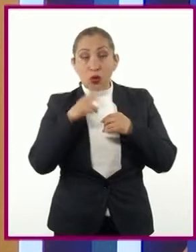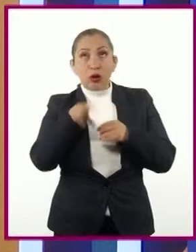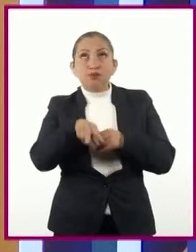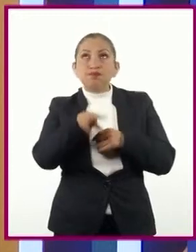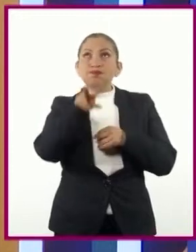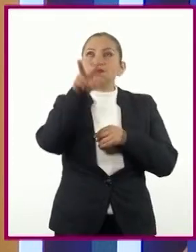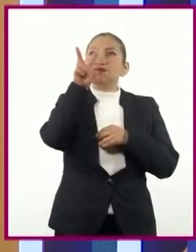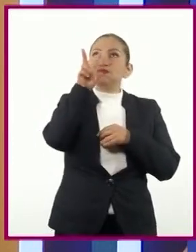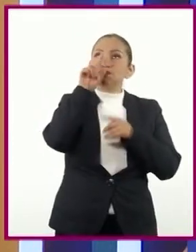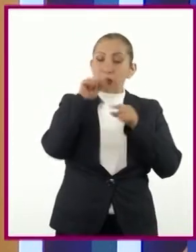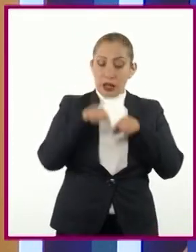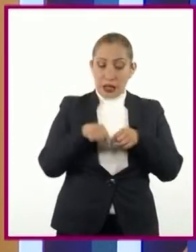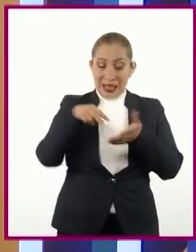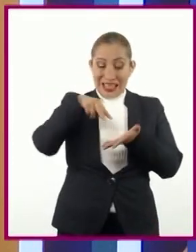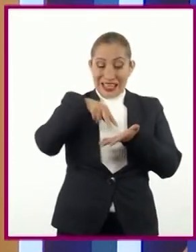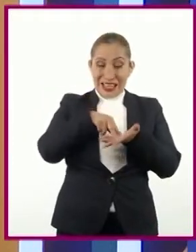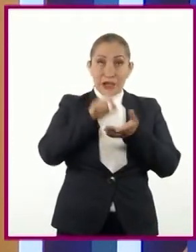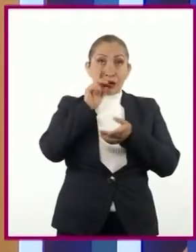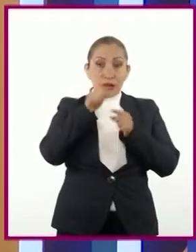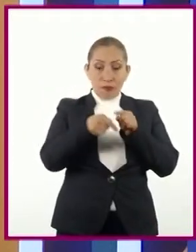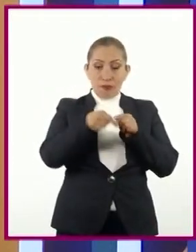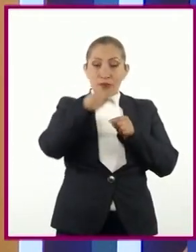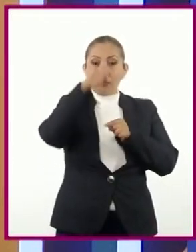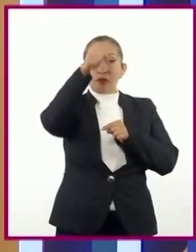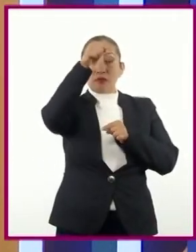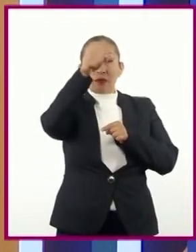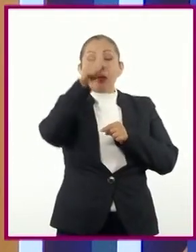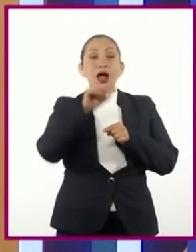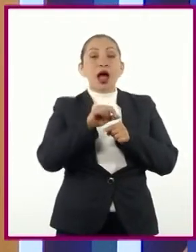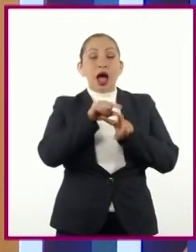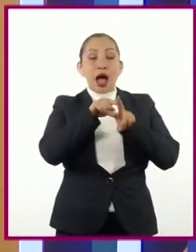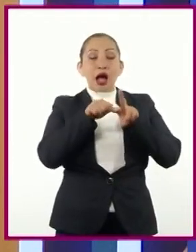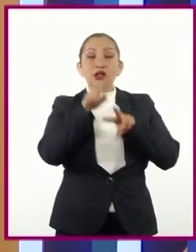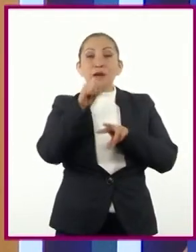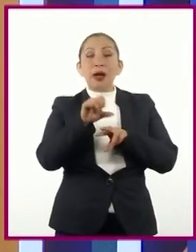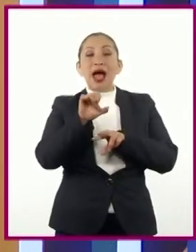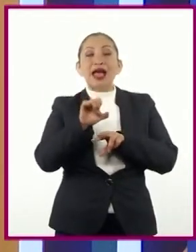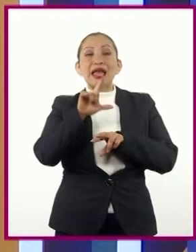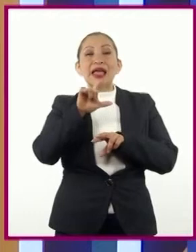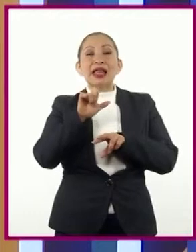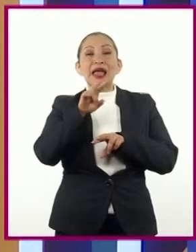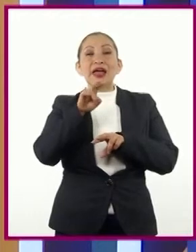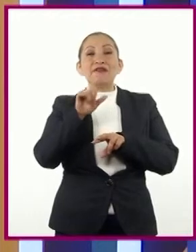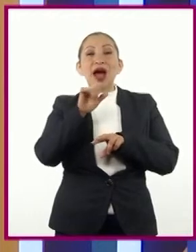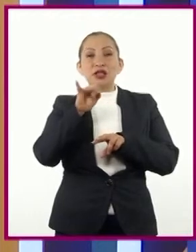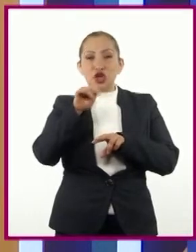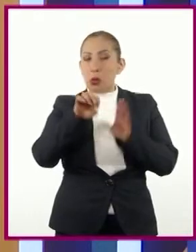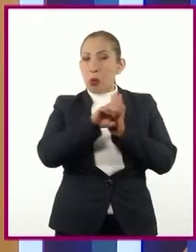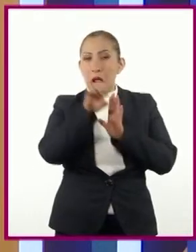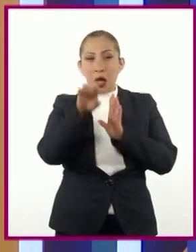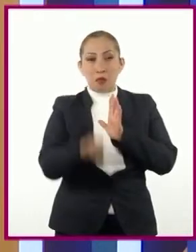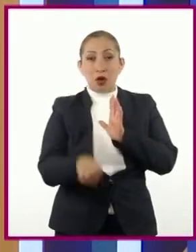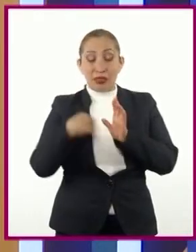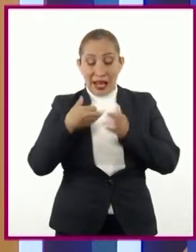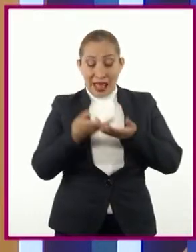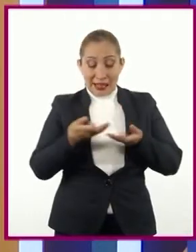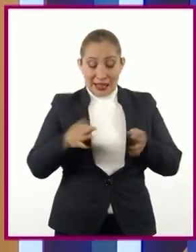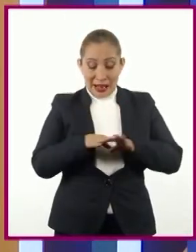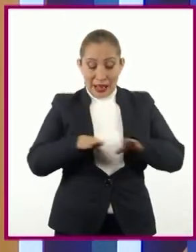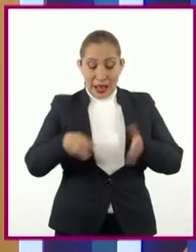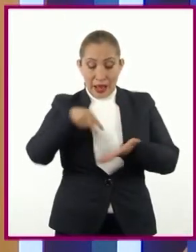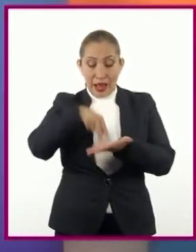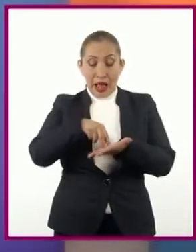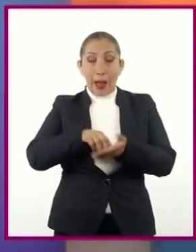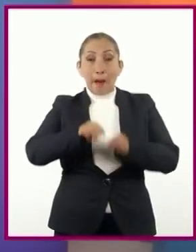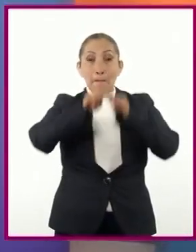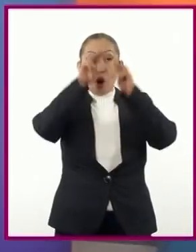arriba, desde el plano horizontal, el ángulo se llama elevación. Por ejemplo, del suelo a una